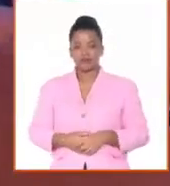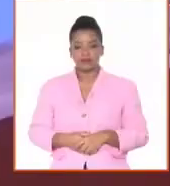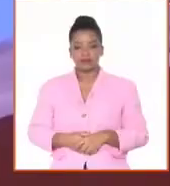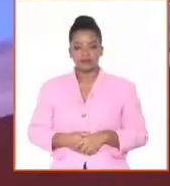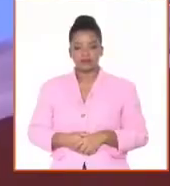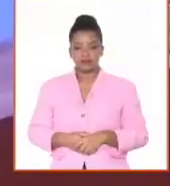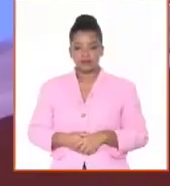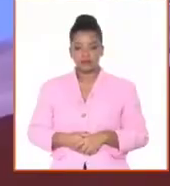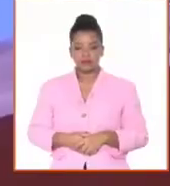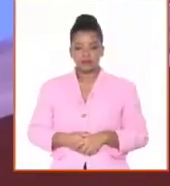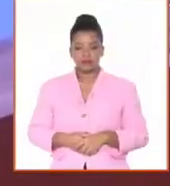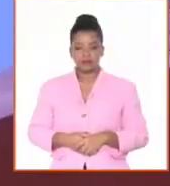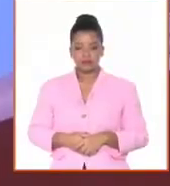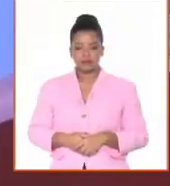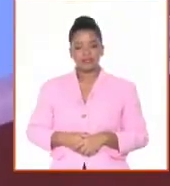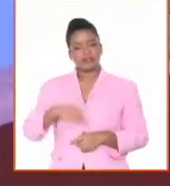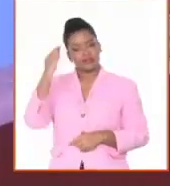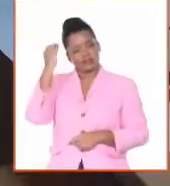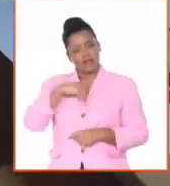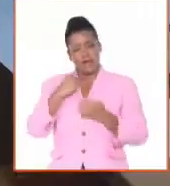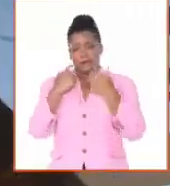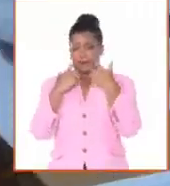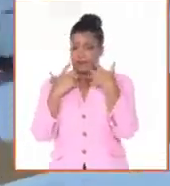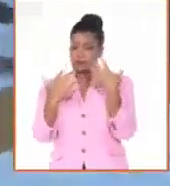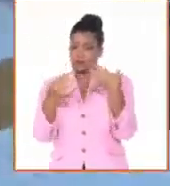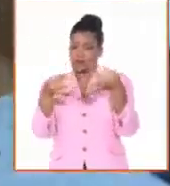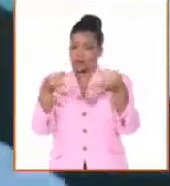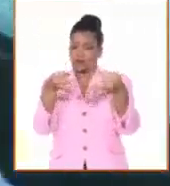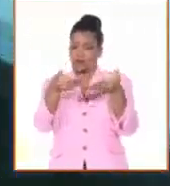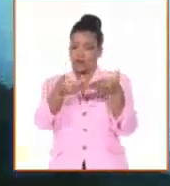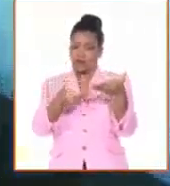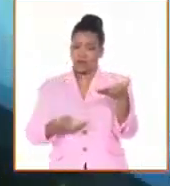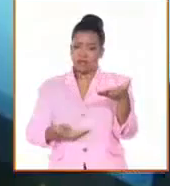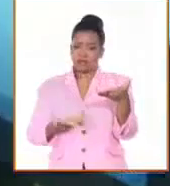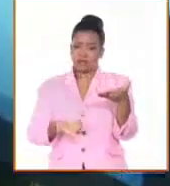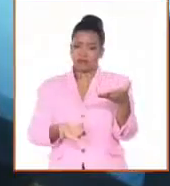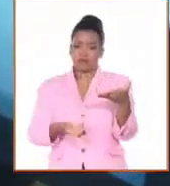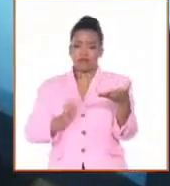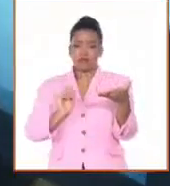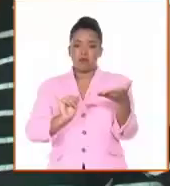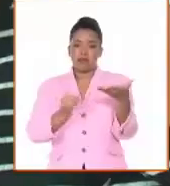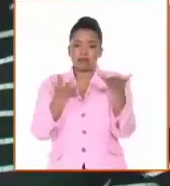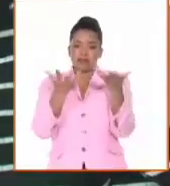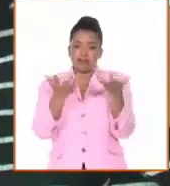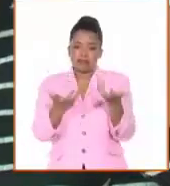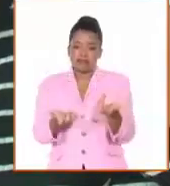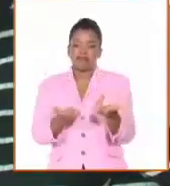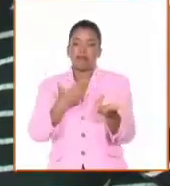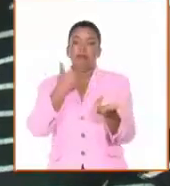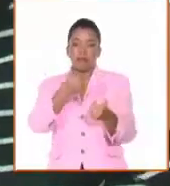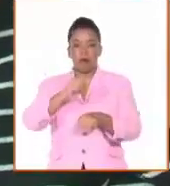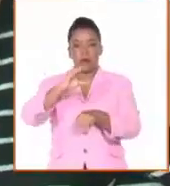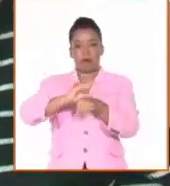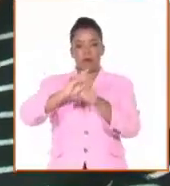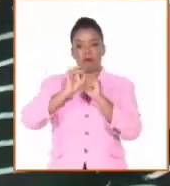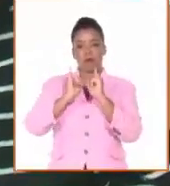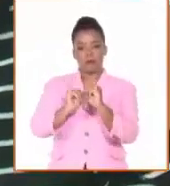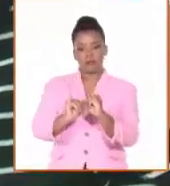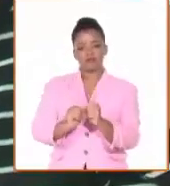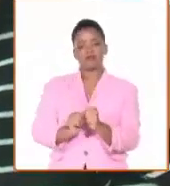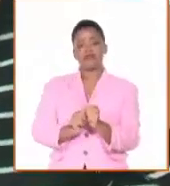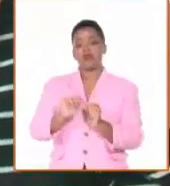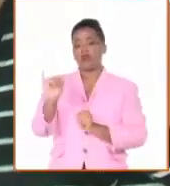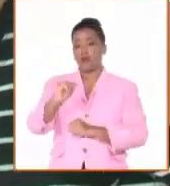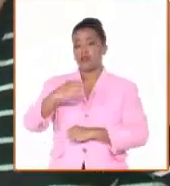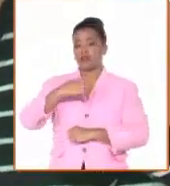importancia que hoy en día tiene todos los documentos electrónicos que se van emitiendo hoy por hoy tenemos la firma digital de todos